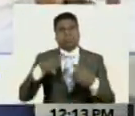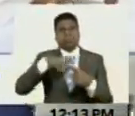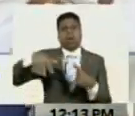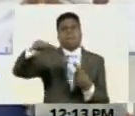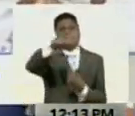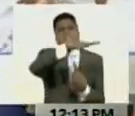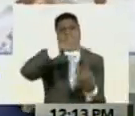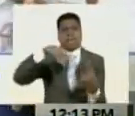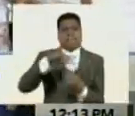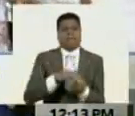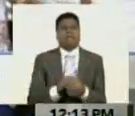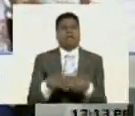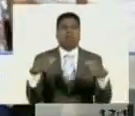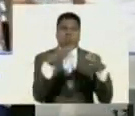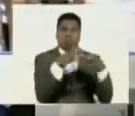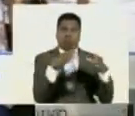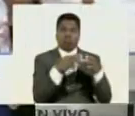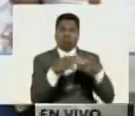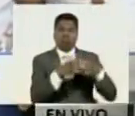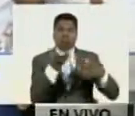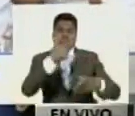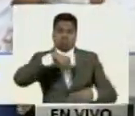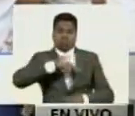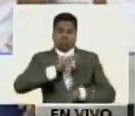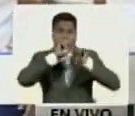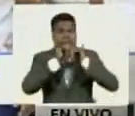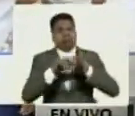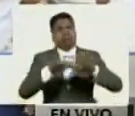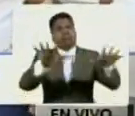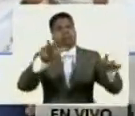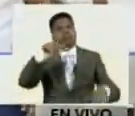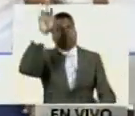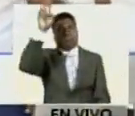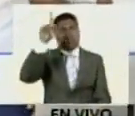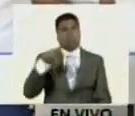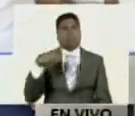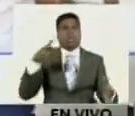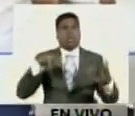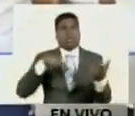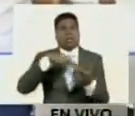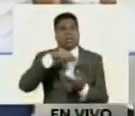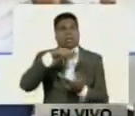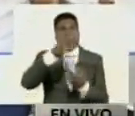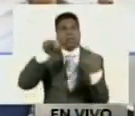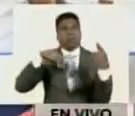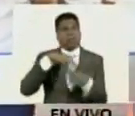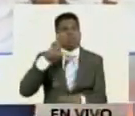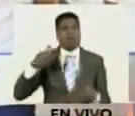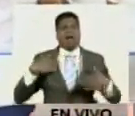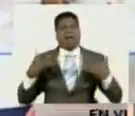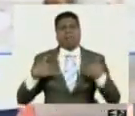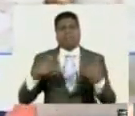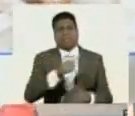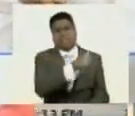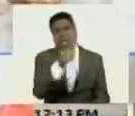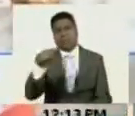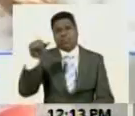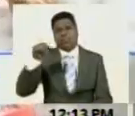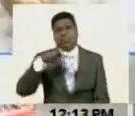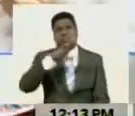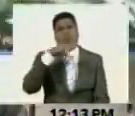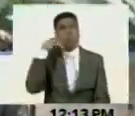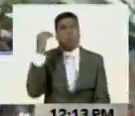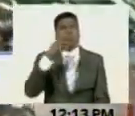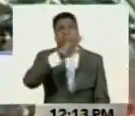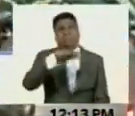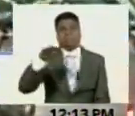el Movimiento Nacional de Recreadores, todos estos días llevando revolución y alegría a cada uno de nuestros jóvenes y niños.